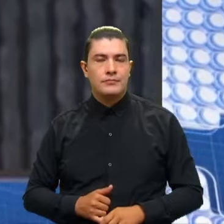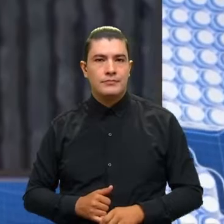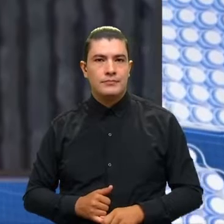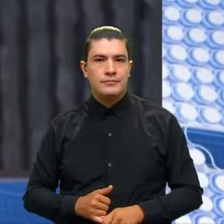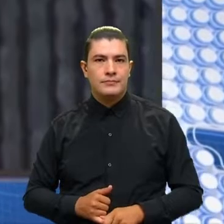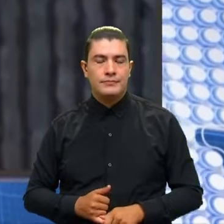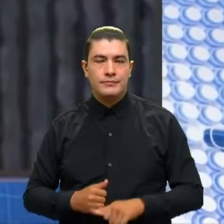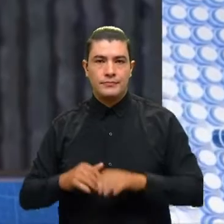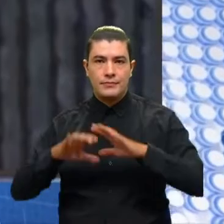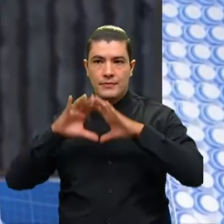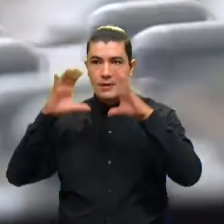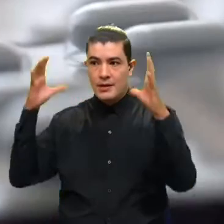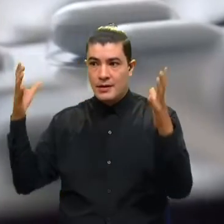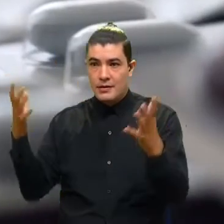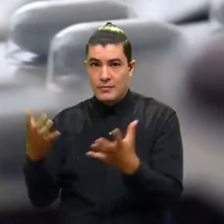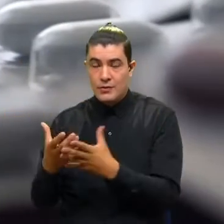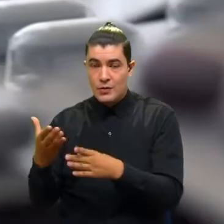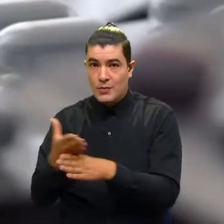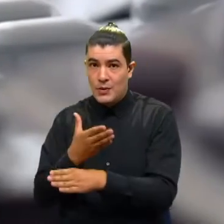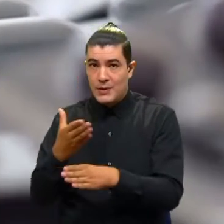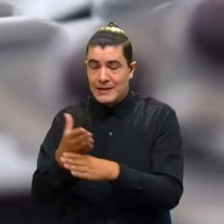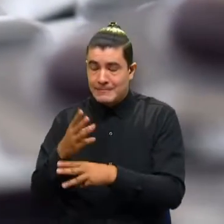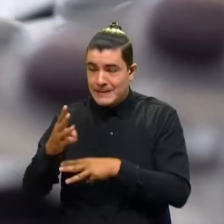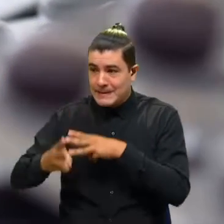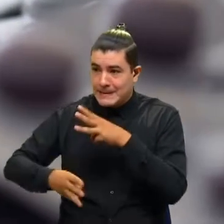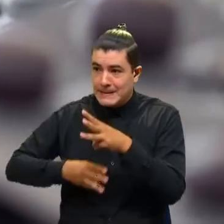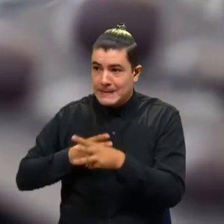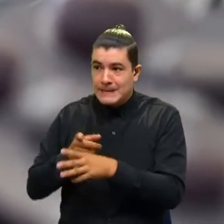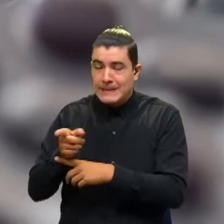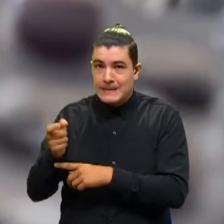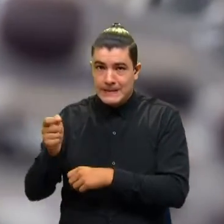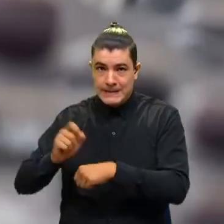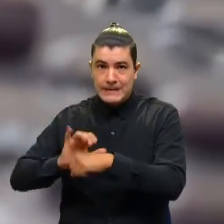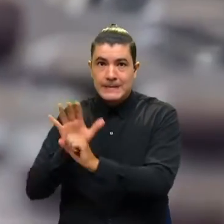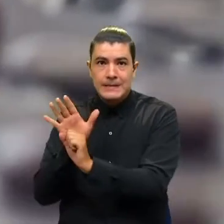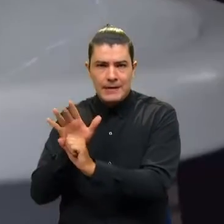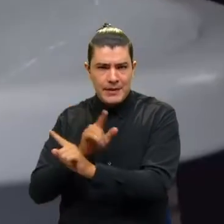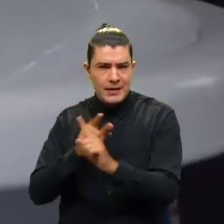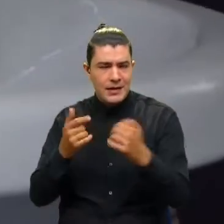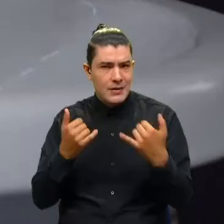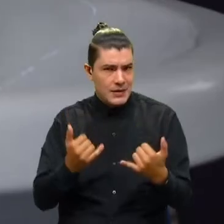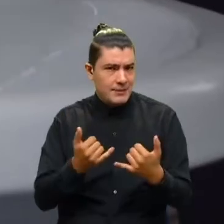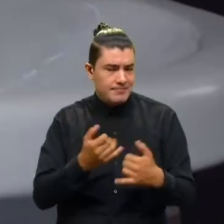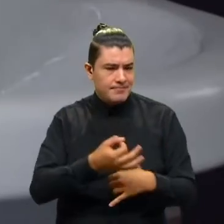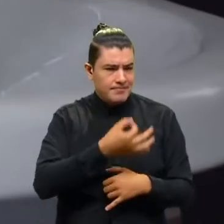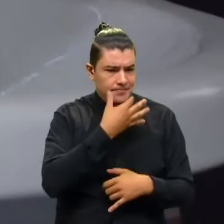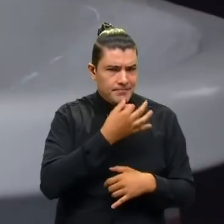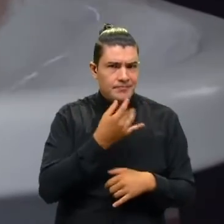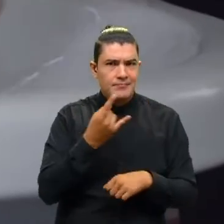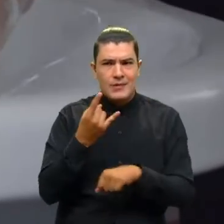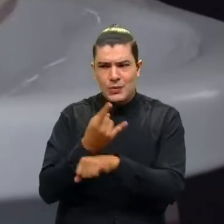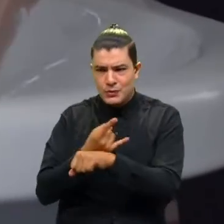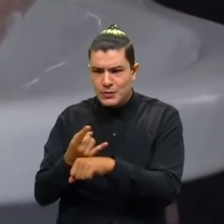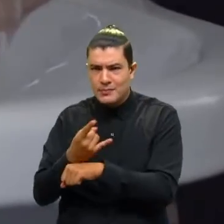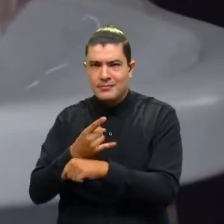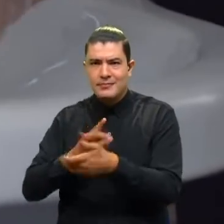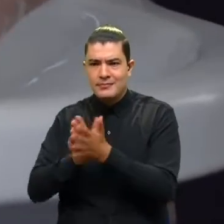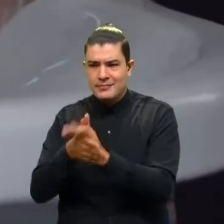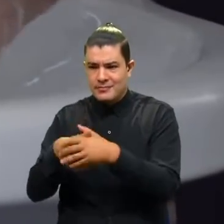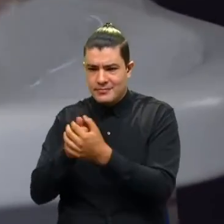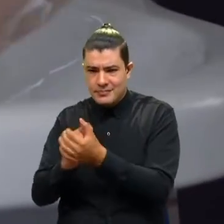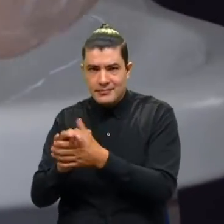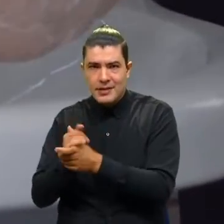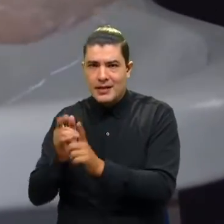la disponibilidad en el mundo. Estos apoyan el manejo de la pandemia, al igual que el uso del tapabocas, lavado de manos, distanciamiento